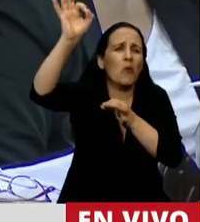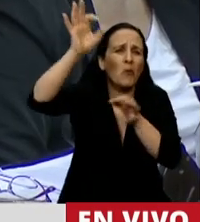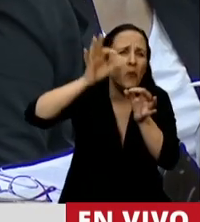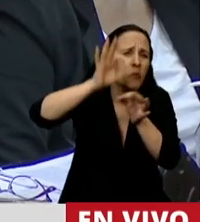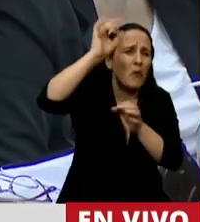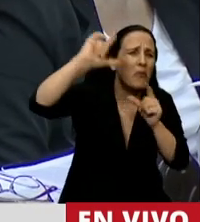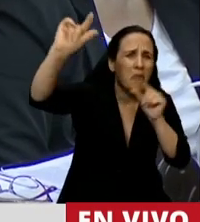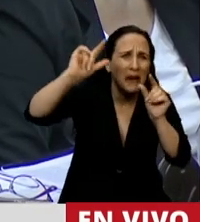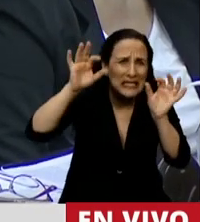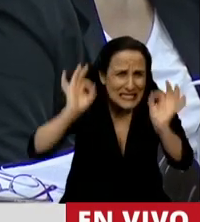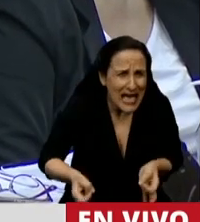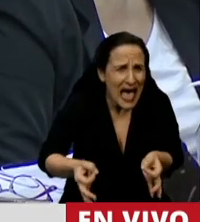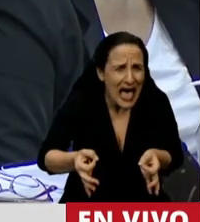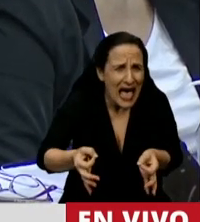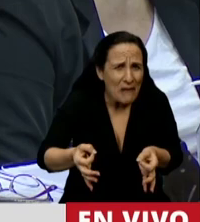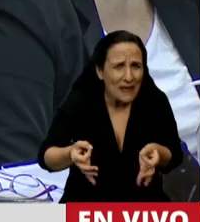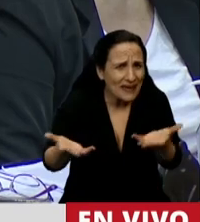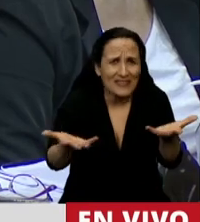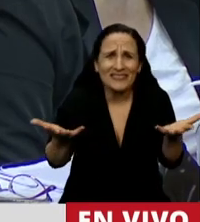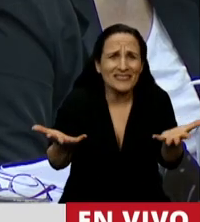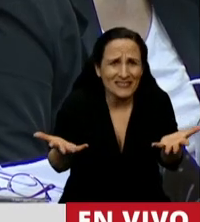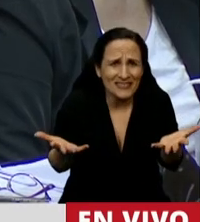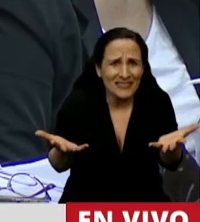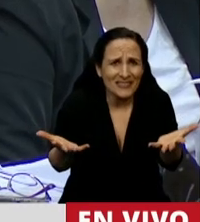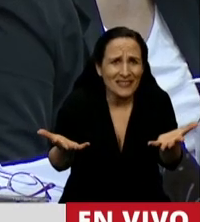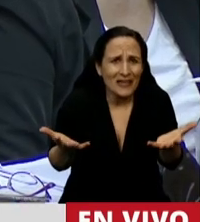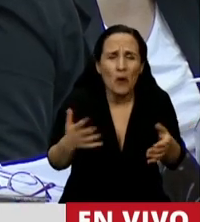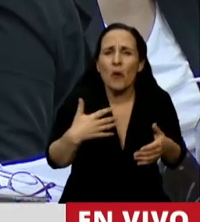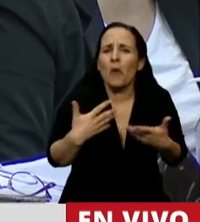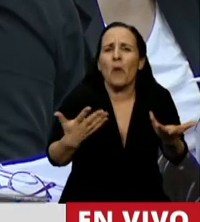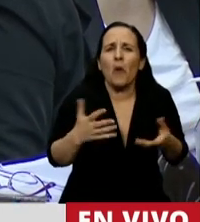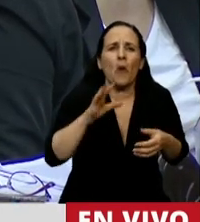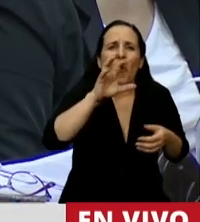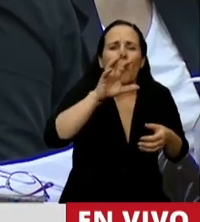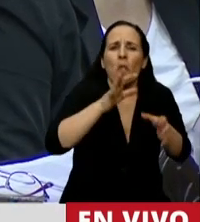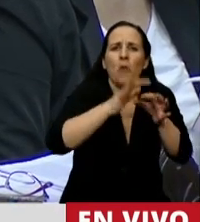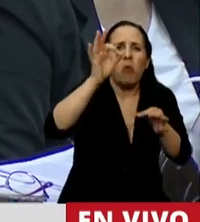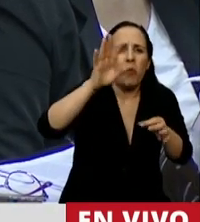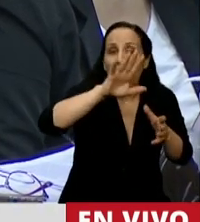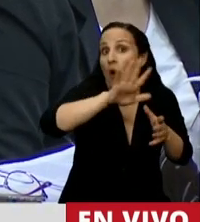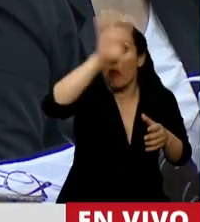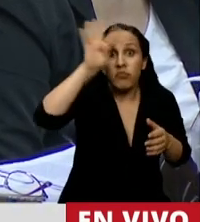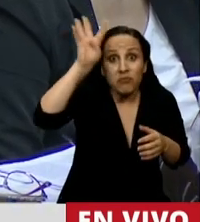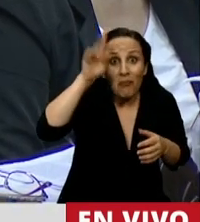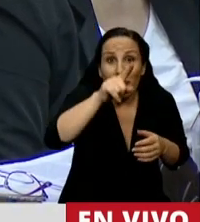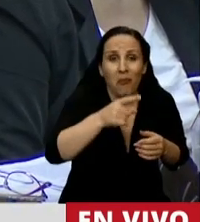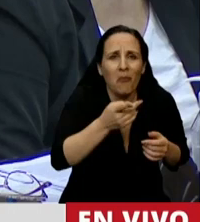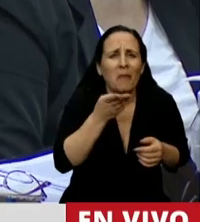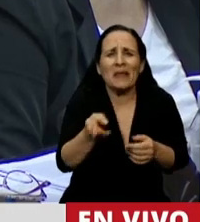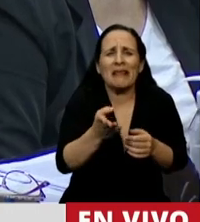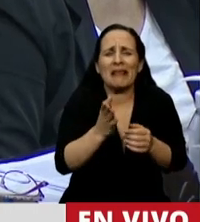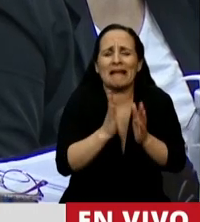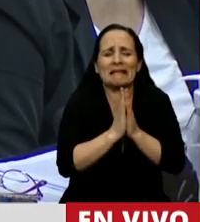país? ¿Conocen y saben lo que pasa en nuestros pueblos originarios que nos piden, por favor, que